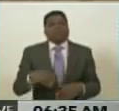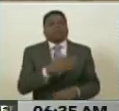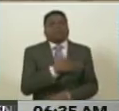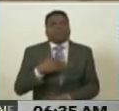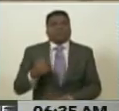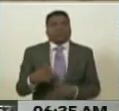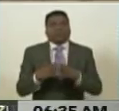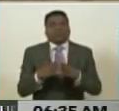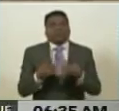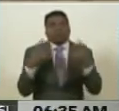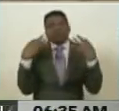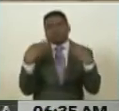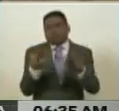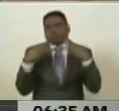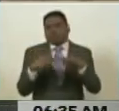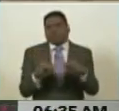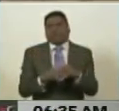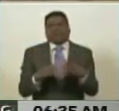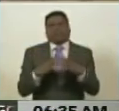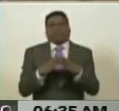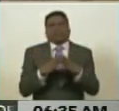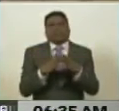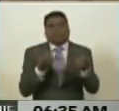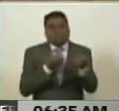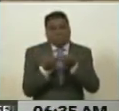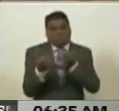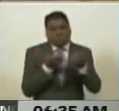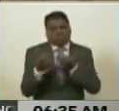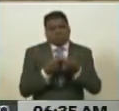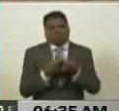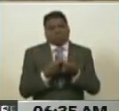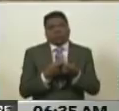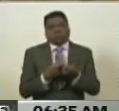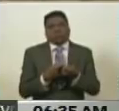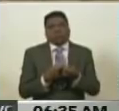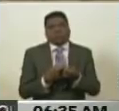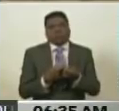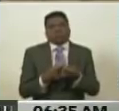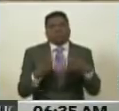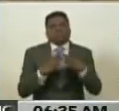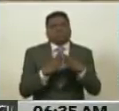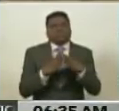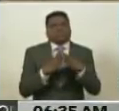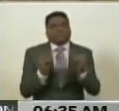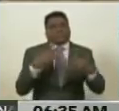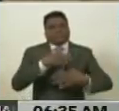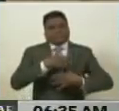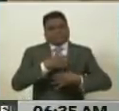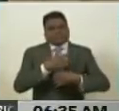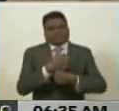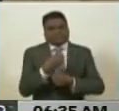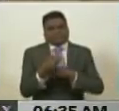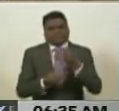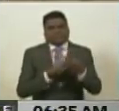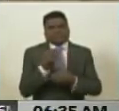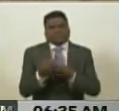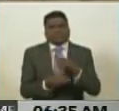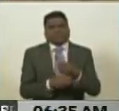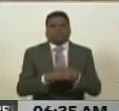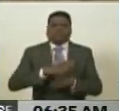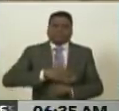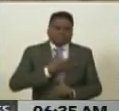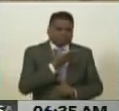con normalidad y que los empresarios pues hagan los ajustes que en términos de la salud financiera de las empresas corresponden y que puedan honrar